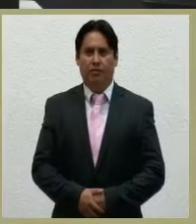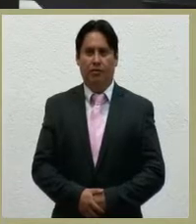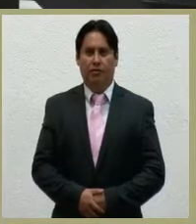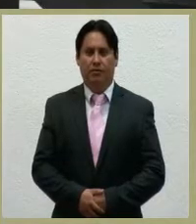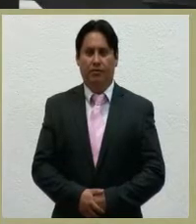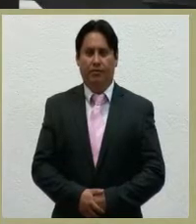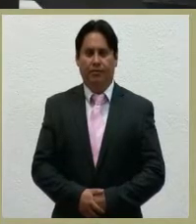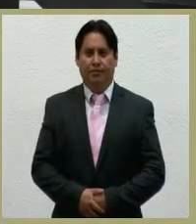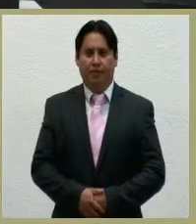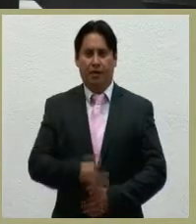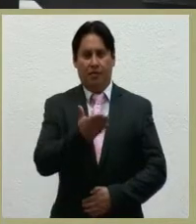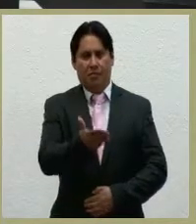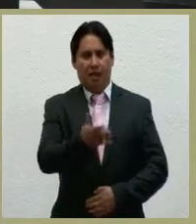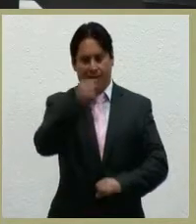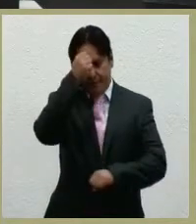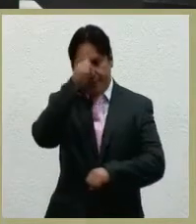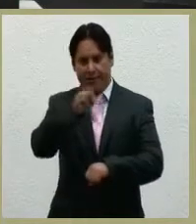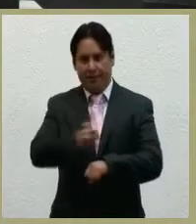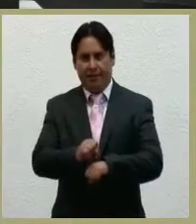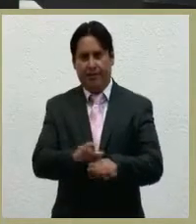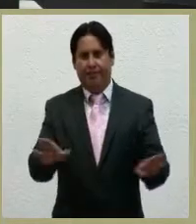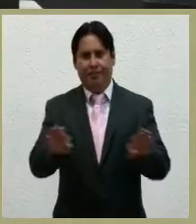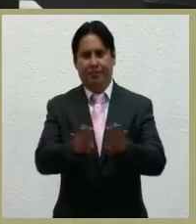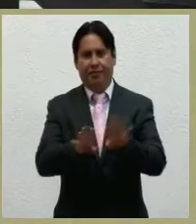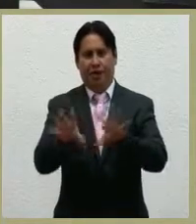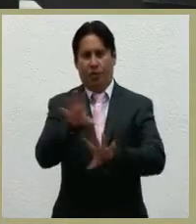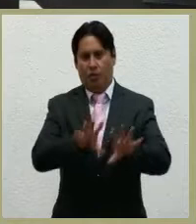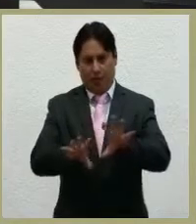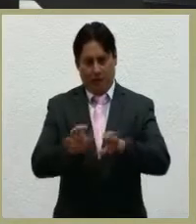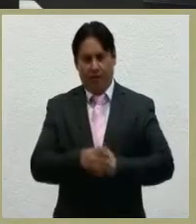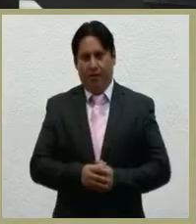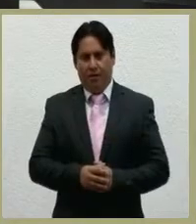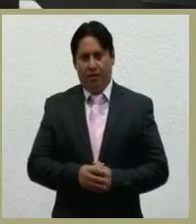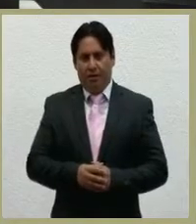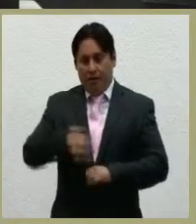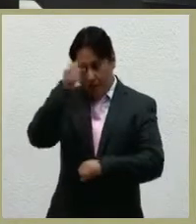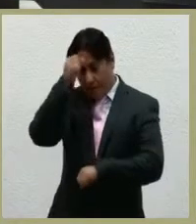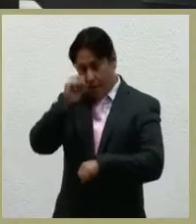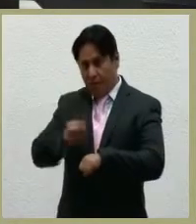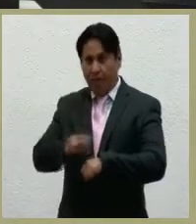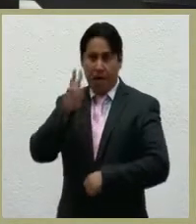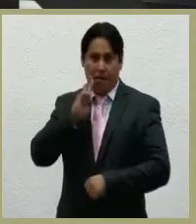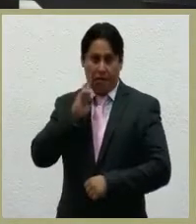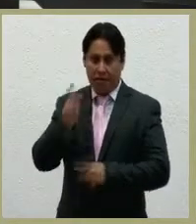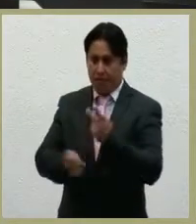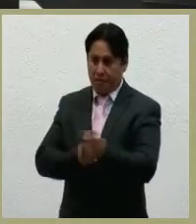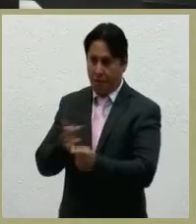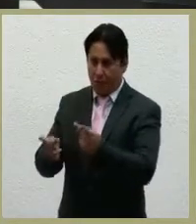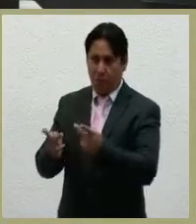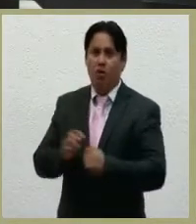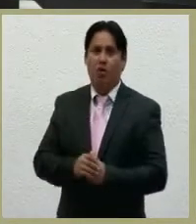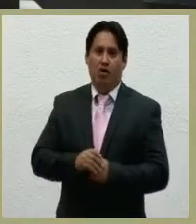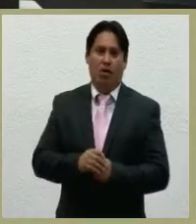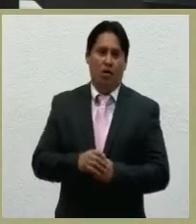Solicito a la Secretaría cierre el sistema electrónico. Solicito a la diputada secretaria Alejandra Cruz Toledo Cebadúa se sirva a verificar si falta